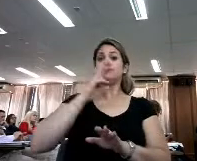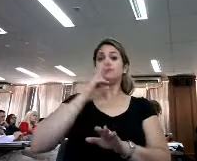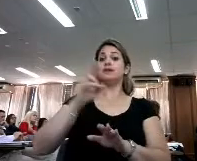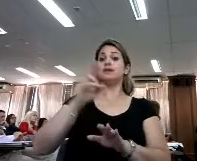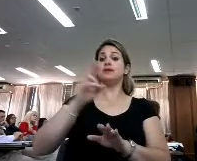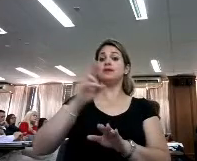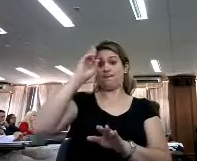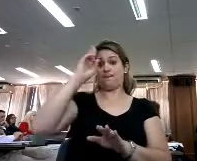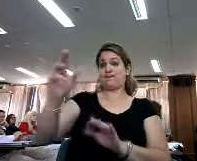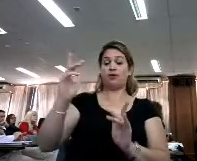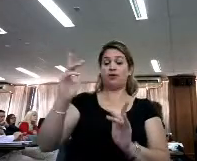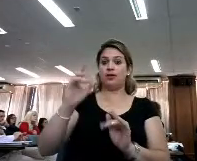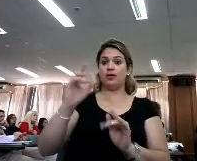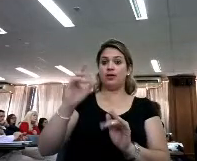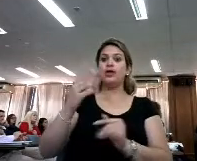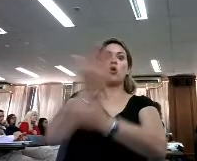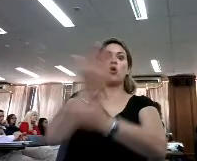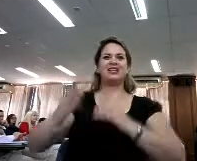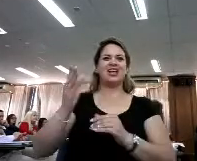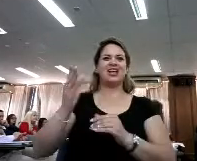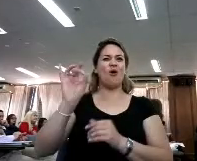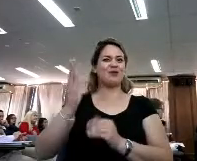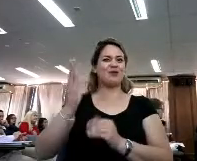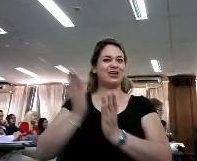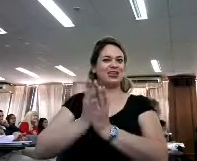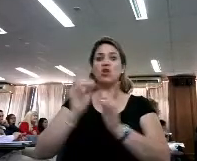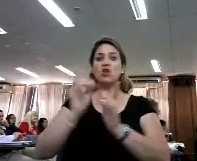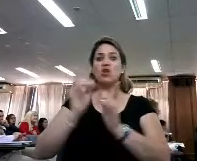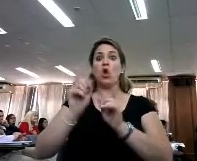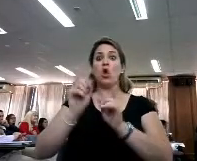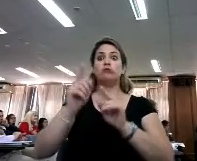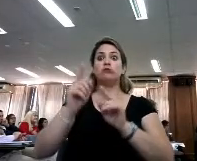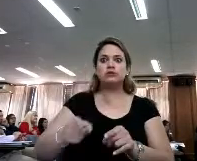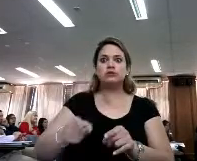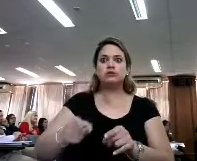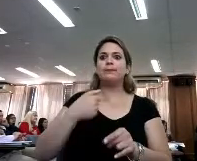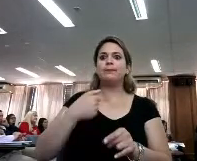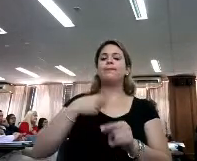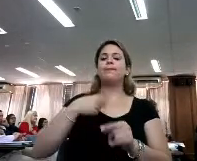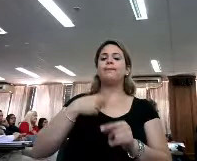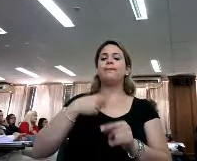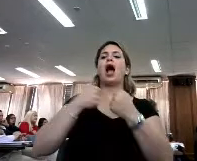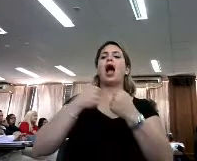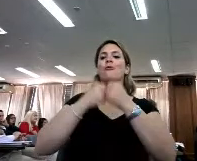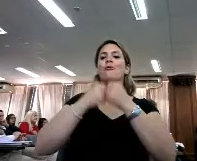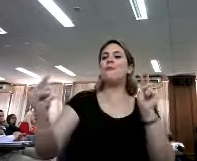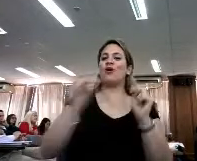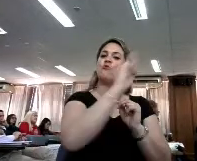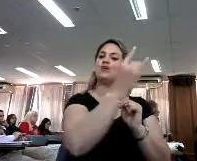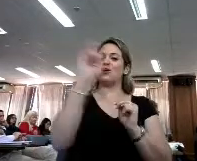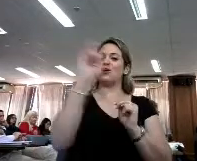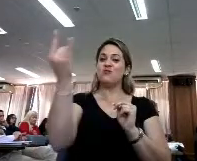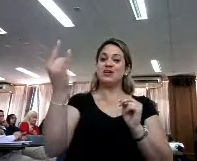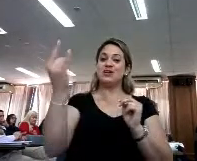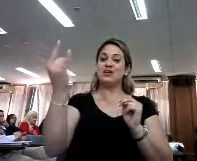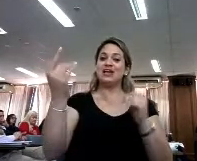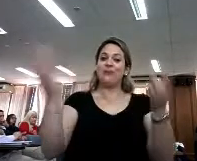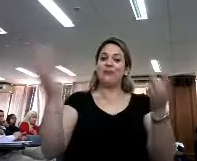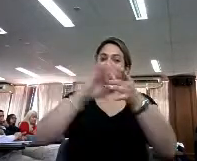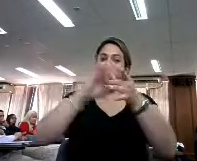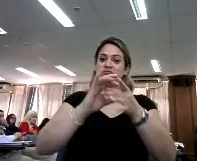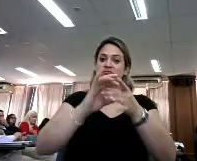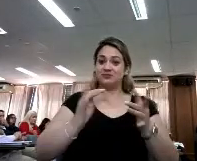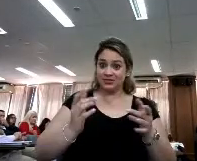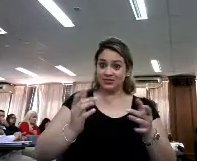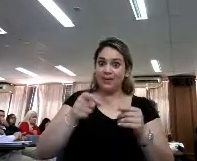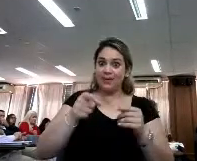estaba compartida con los estudiantes de la universidad, sino que permitían, en virtud de algunos convenios entre universidades, que estudiantes de otras universidades accedieran a esas